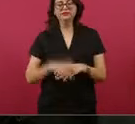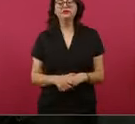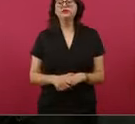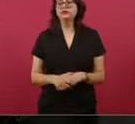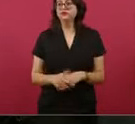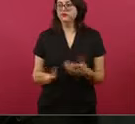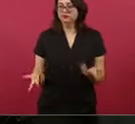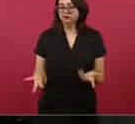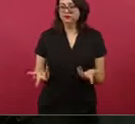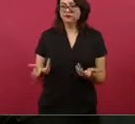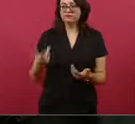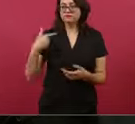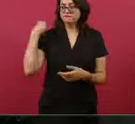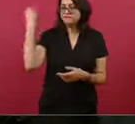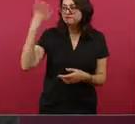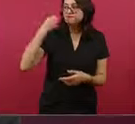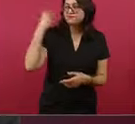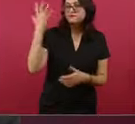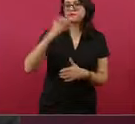me buscó hasta que